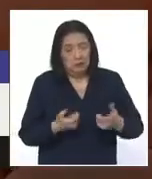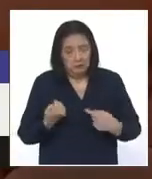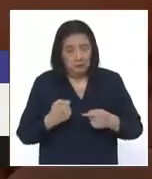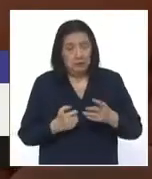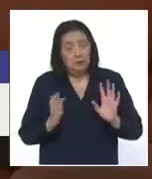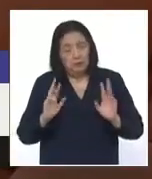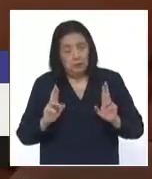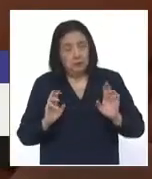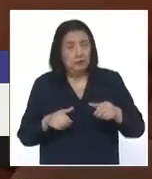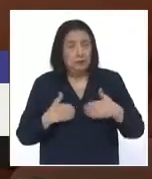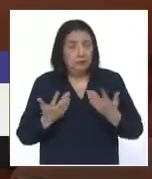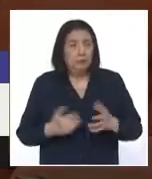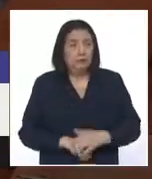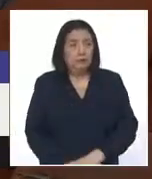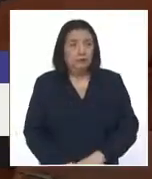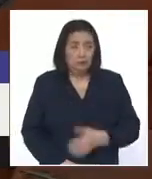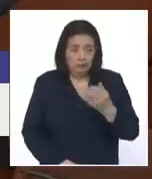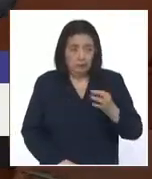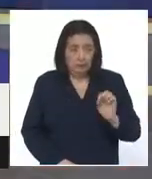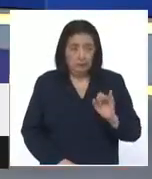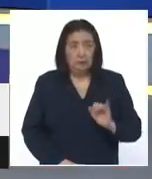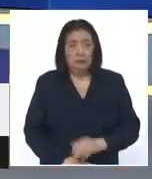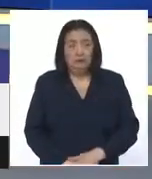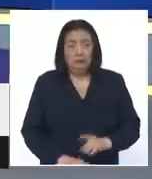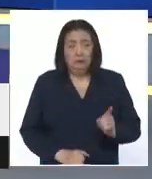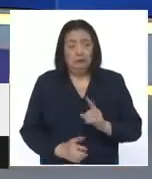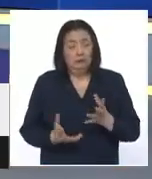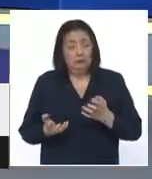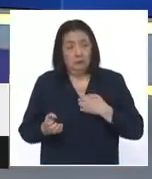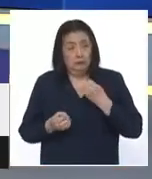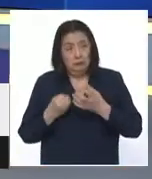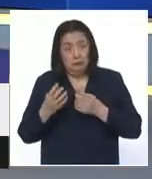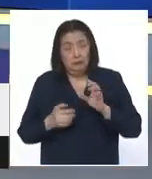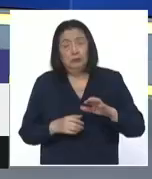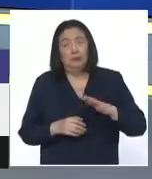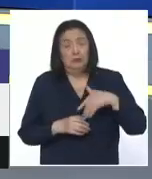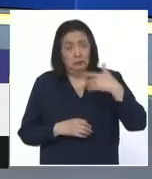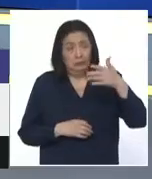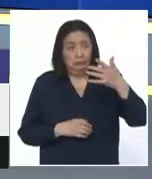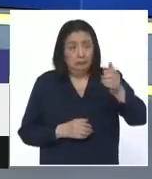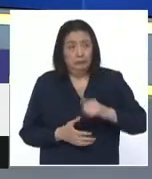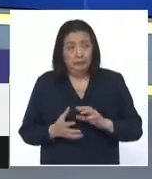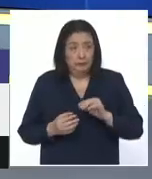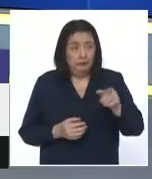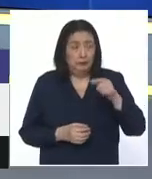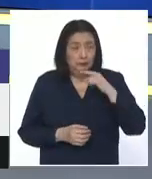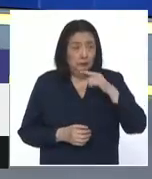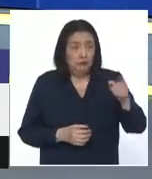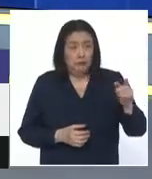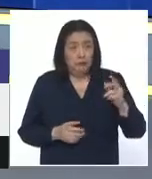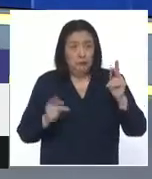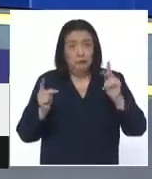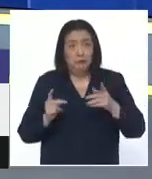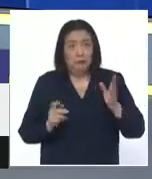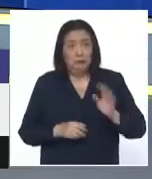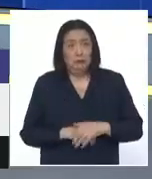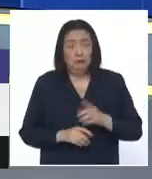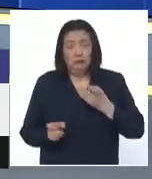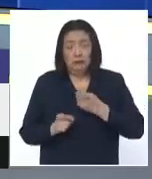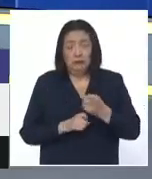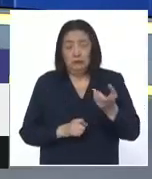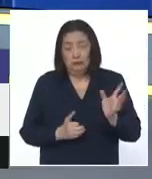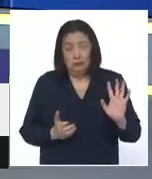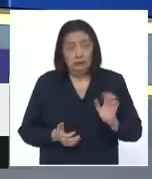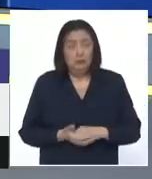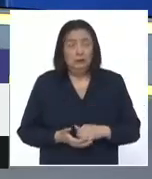Ojalá se pueda hacer algo, Lore. De verdad que sí, no queremos estar contando en los próximos días la historia de esta mujer que le ha pasado algo, que ha sido herida